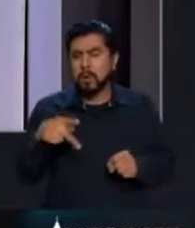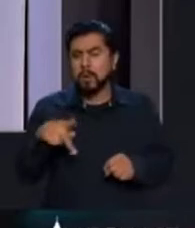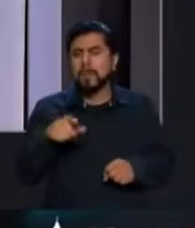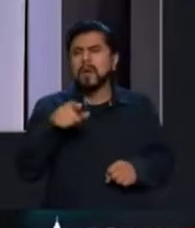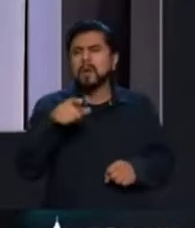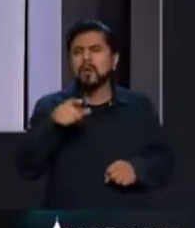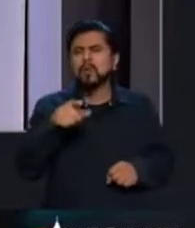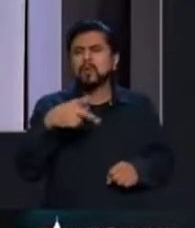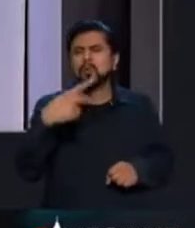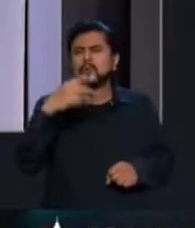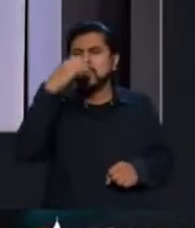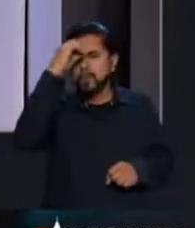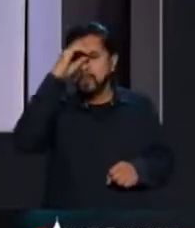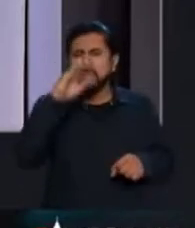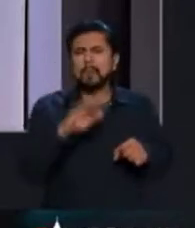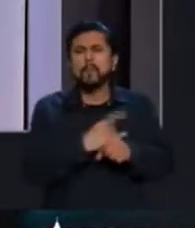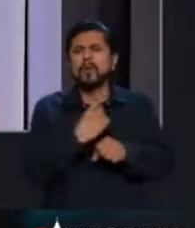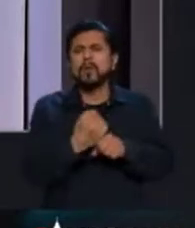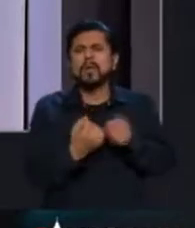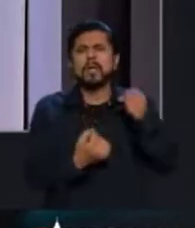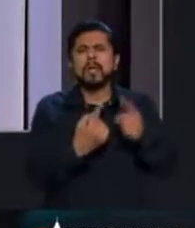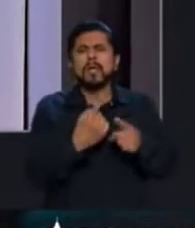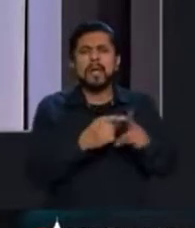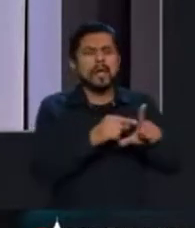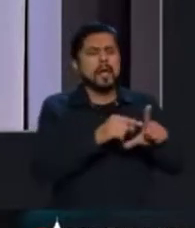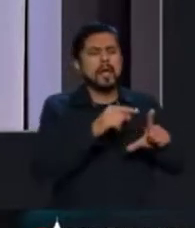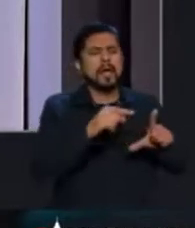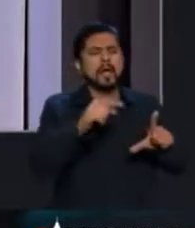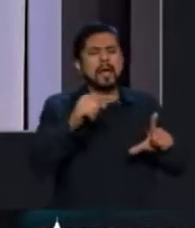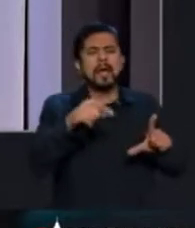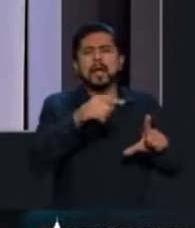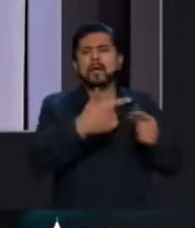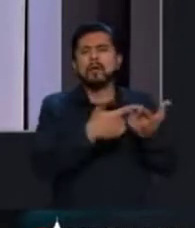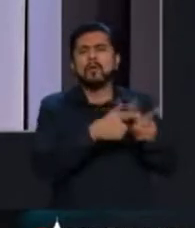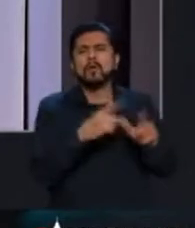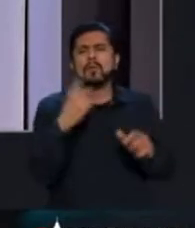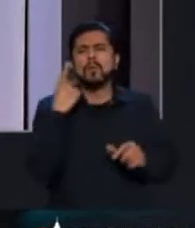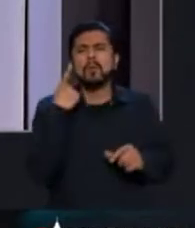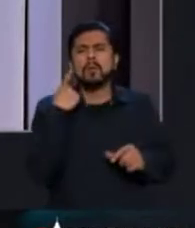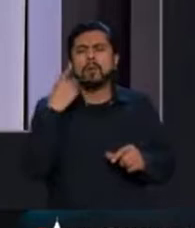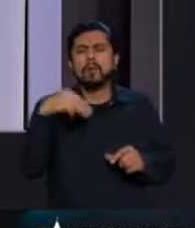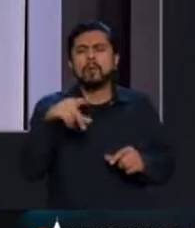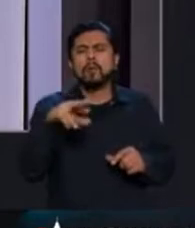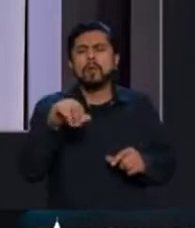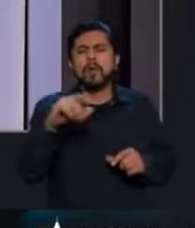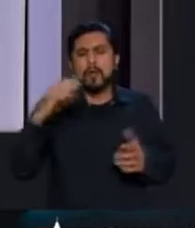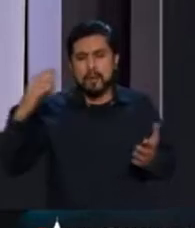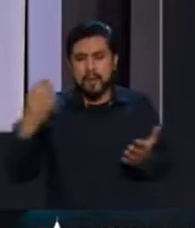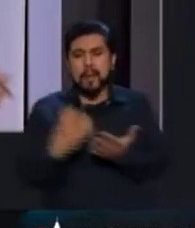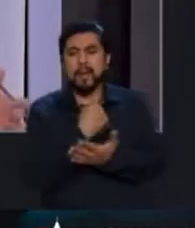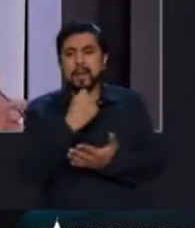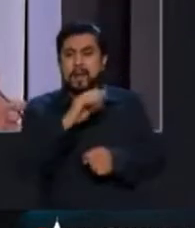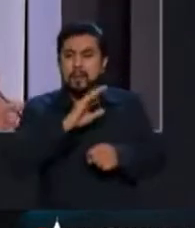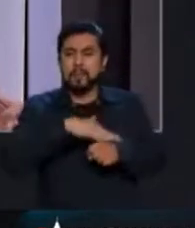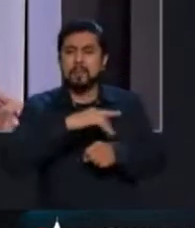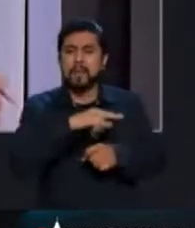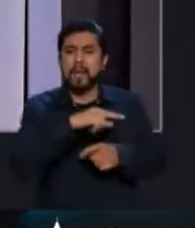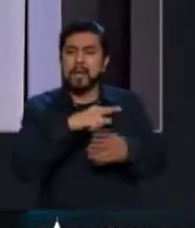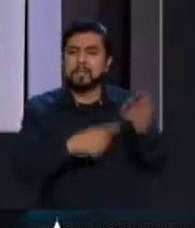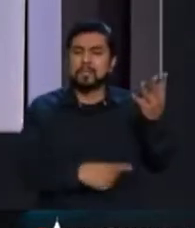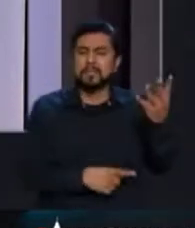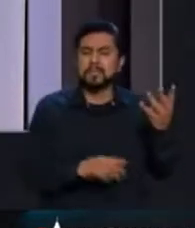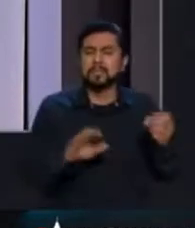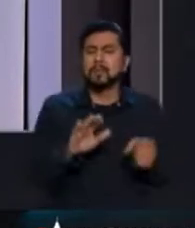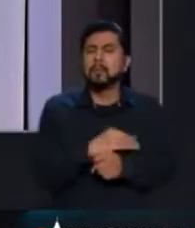esta tendencia que favorece claramente a Morena? Hay una serie de circunstancias que se dan antes de la